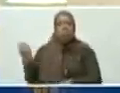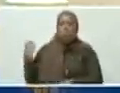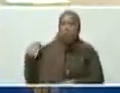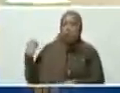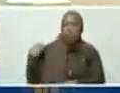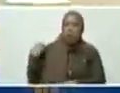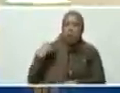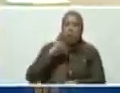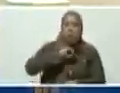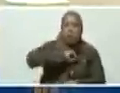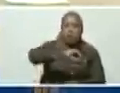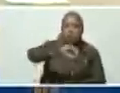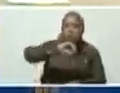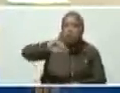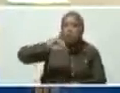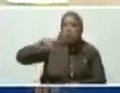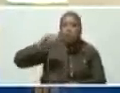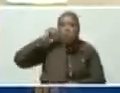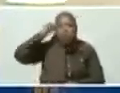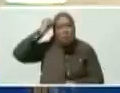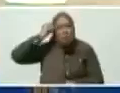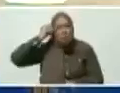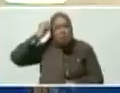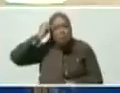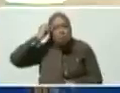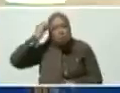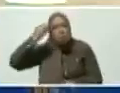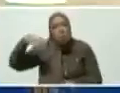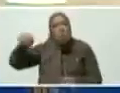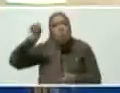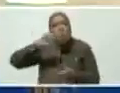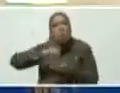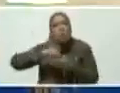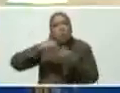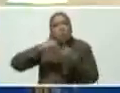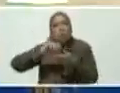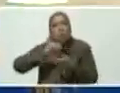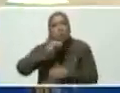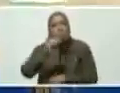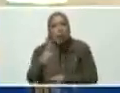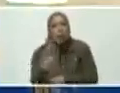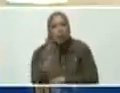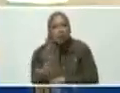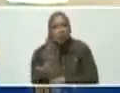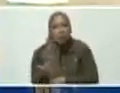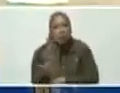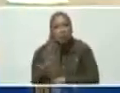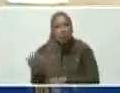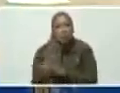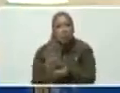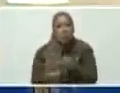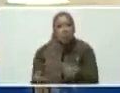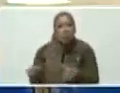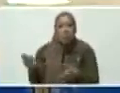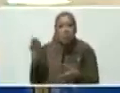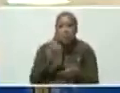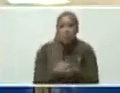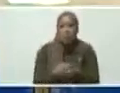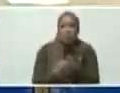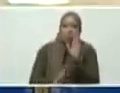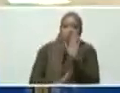a que queremos que las cosas se encienda perder o queremos que las cosas se recuperen